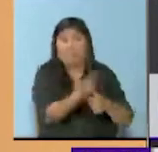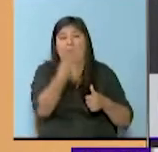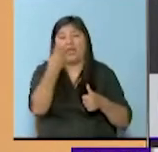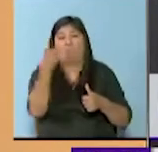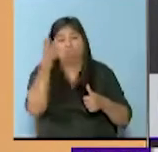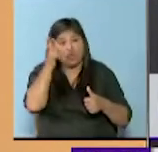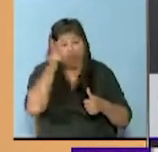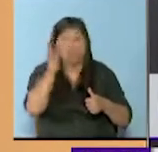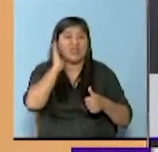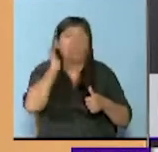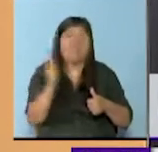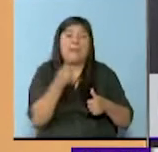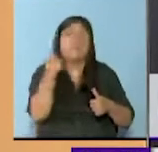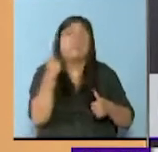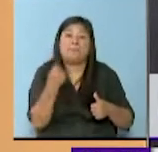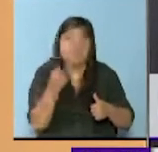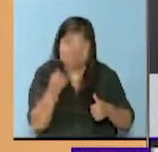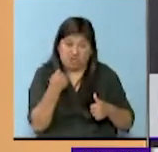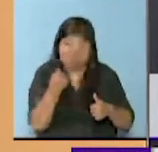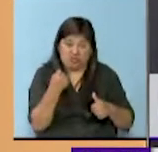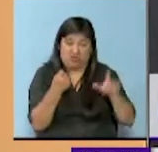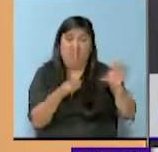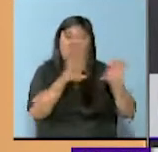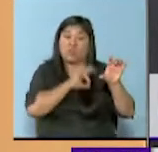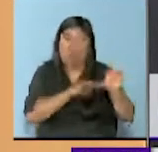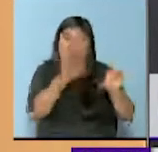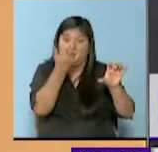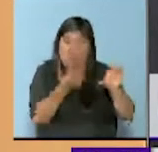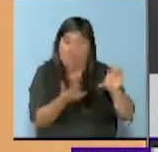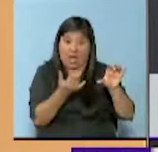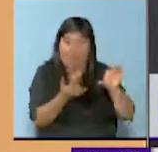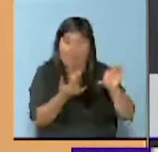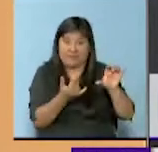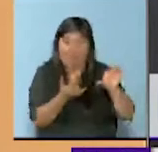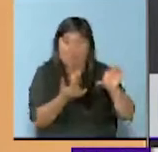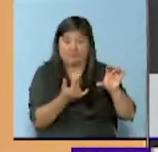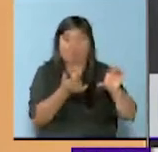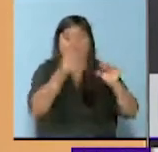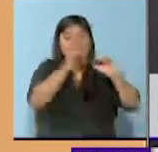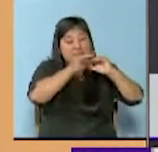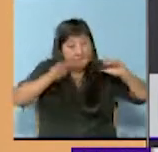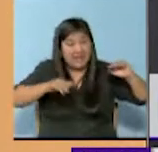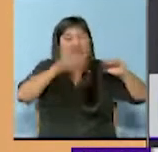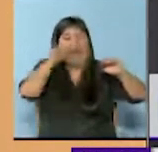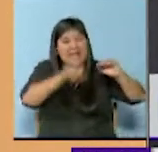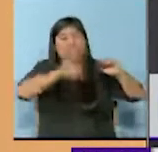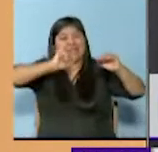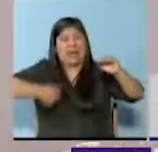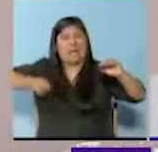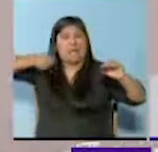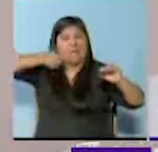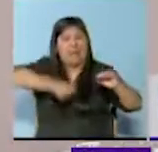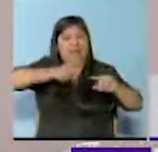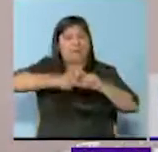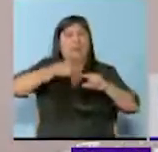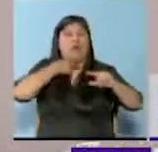2.816 pesos. Quien gane menos tendrá que conformarse con la ayuda universal por hijo. La reducción,